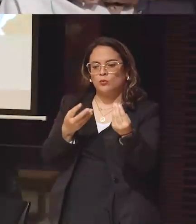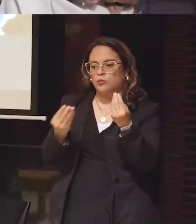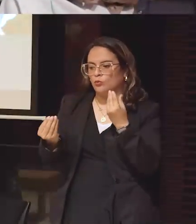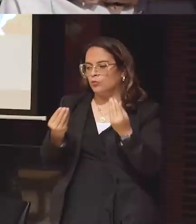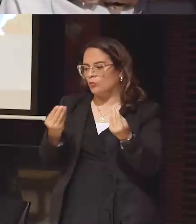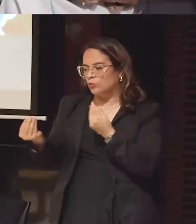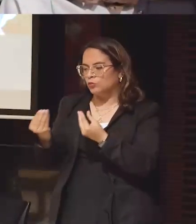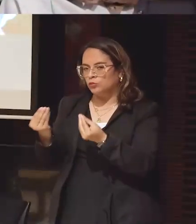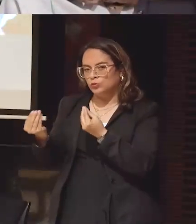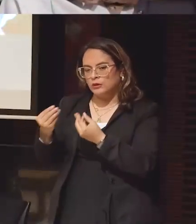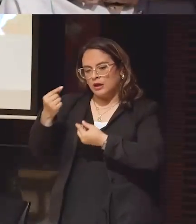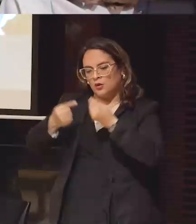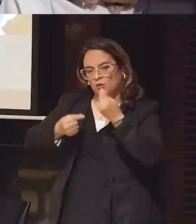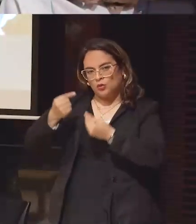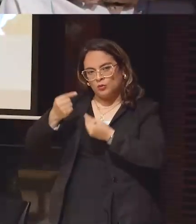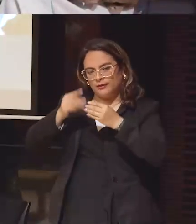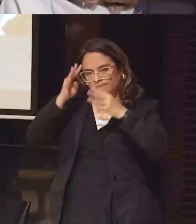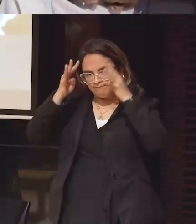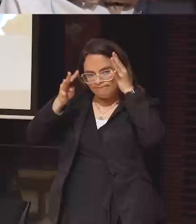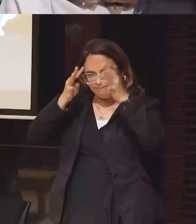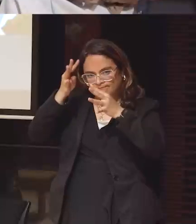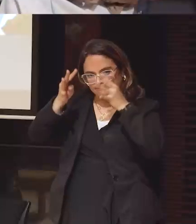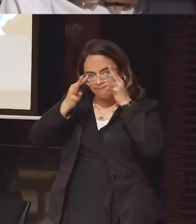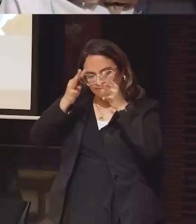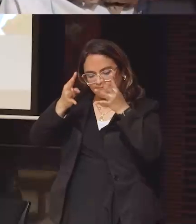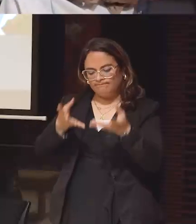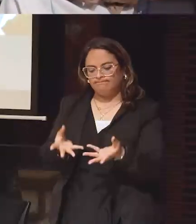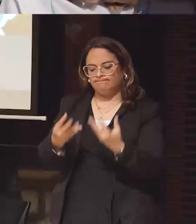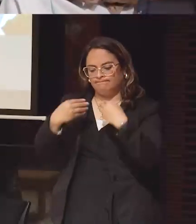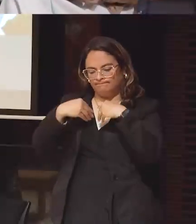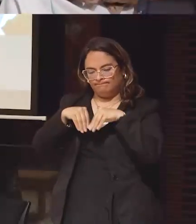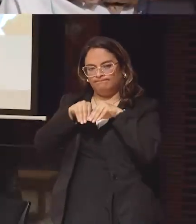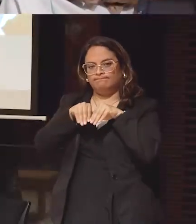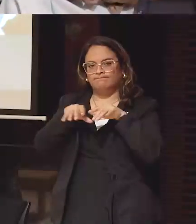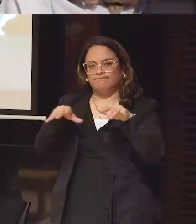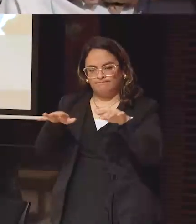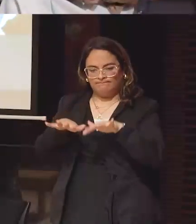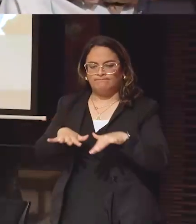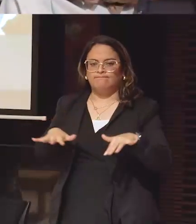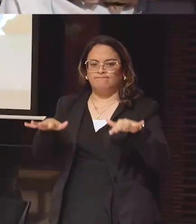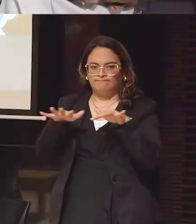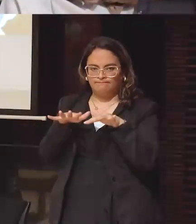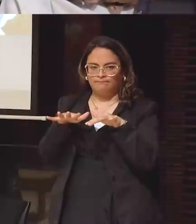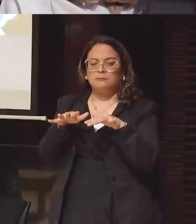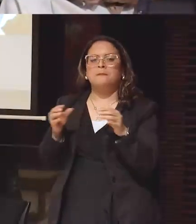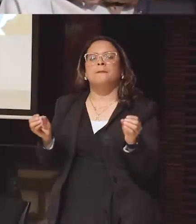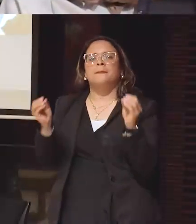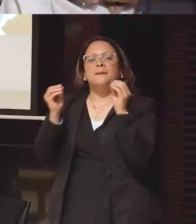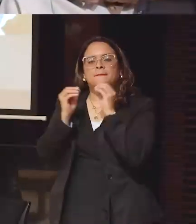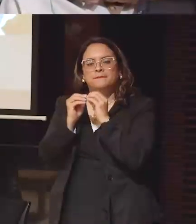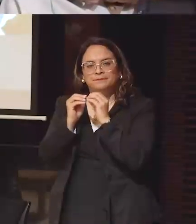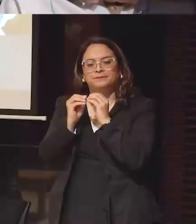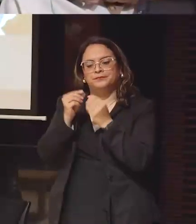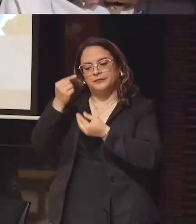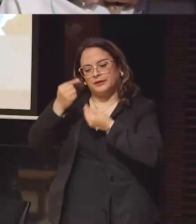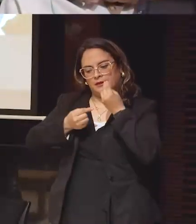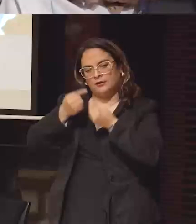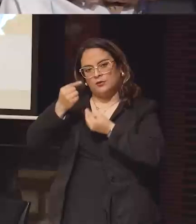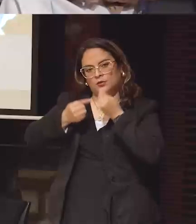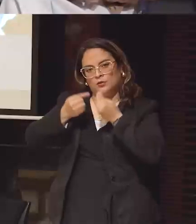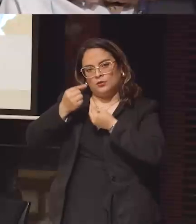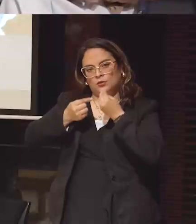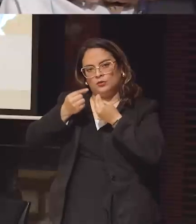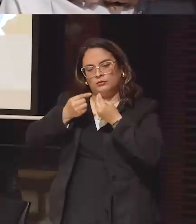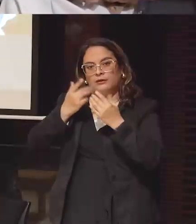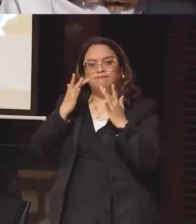culturales y creativas, una mayor rotación y apropiación del espacio público y por ende una puja en la economía de